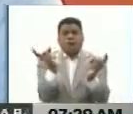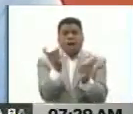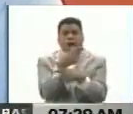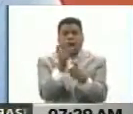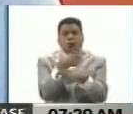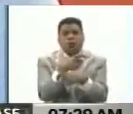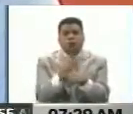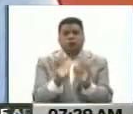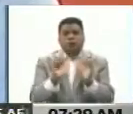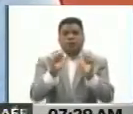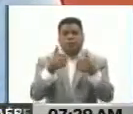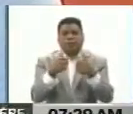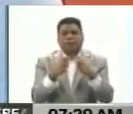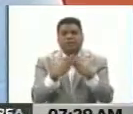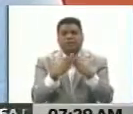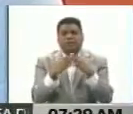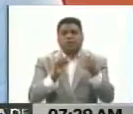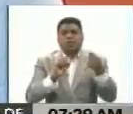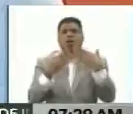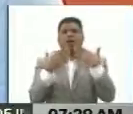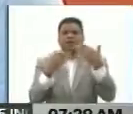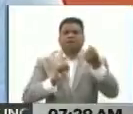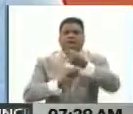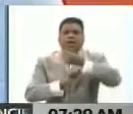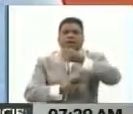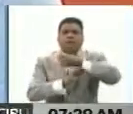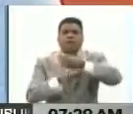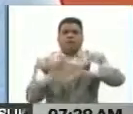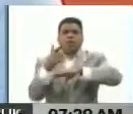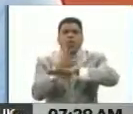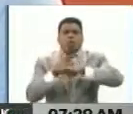gracias al apoyo del gobernador